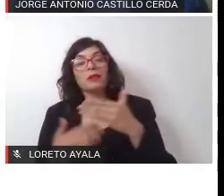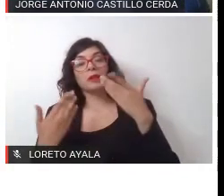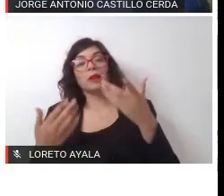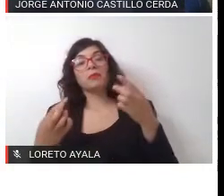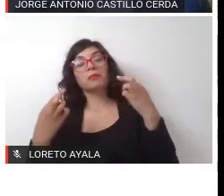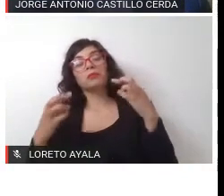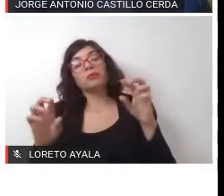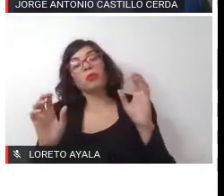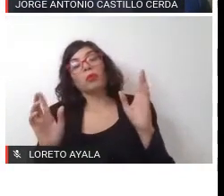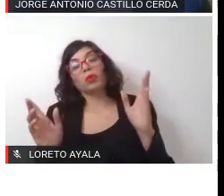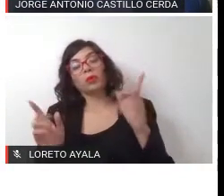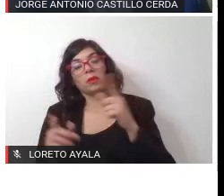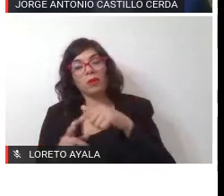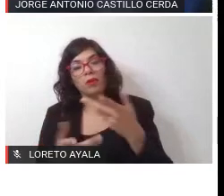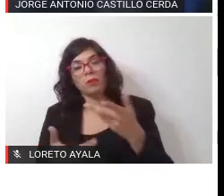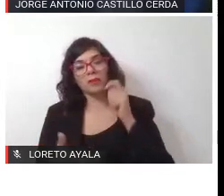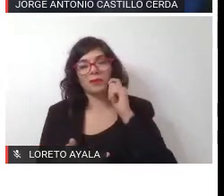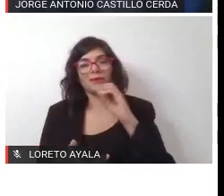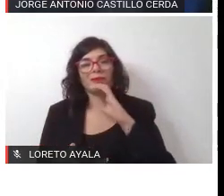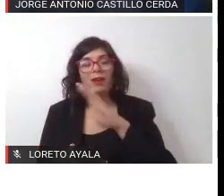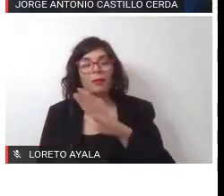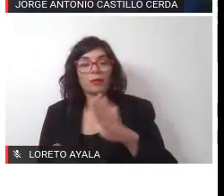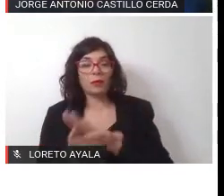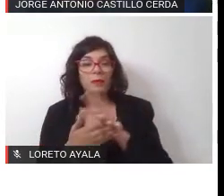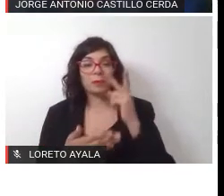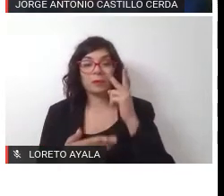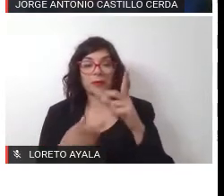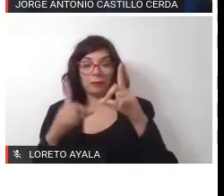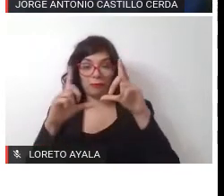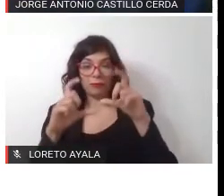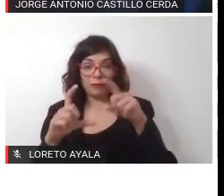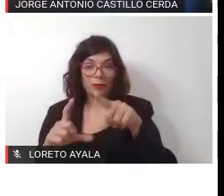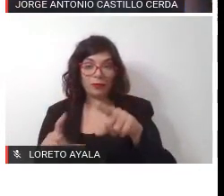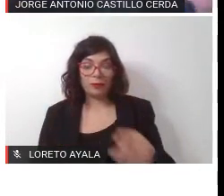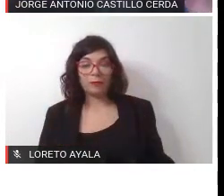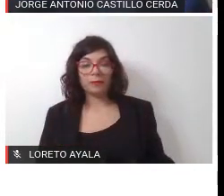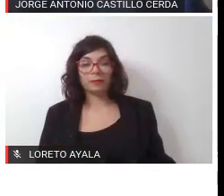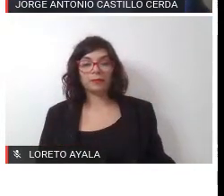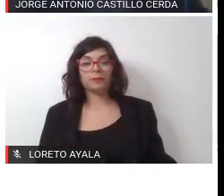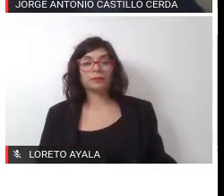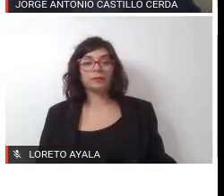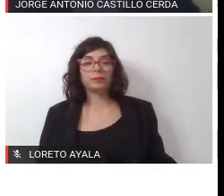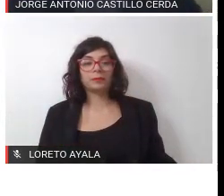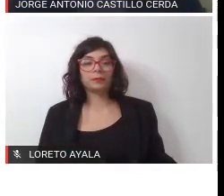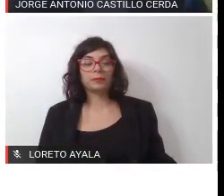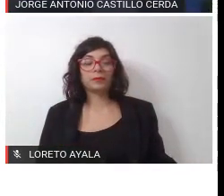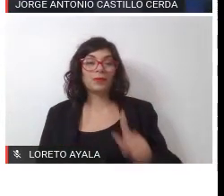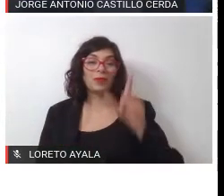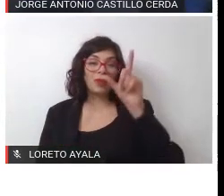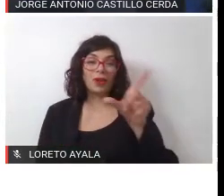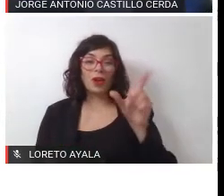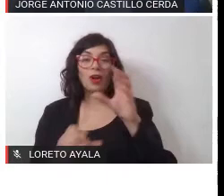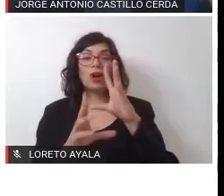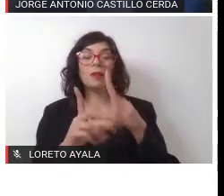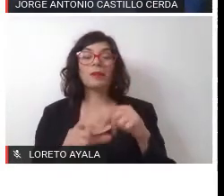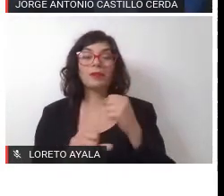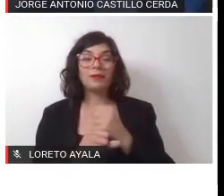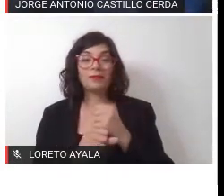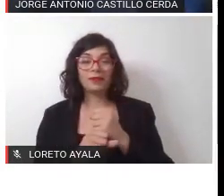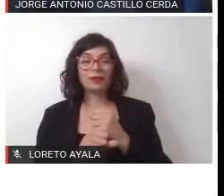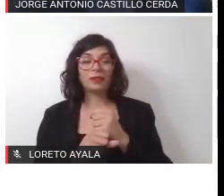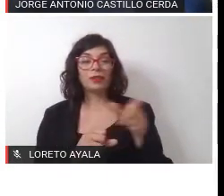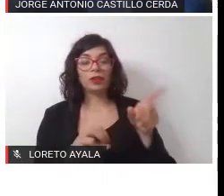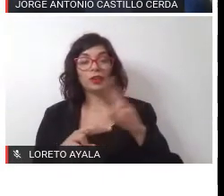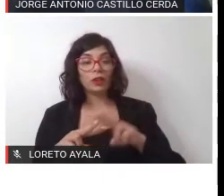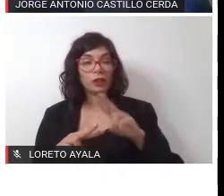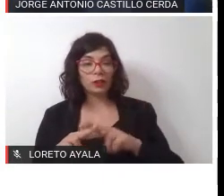el mundo rural. Aquí hay una foto donde una colega generó un espacio de circuito de